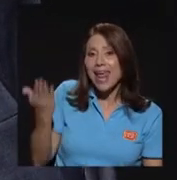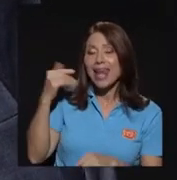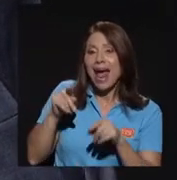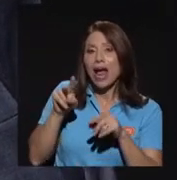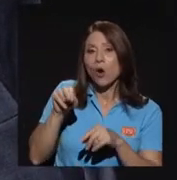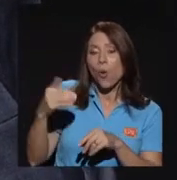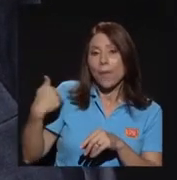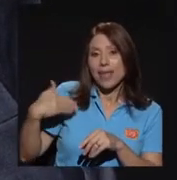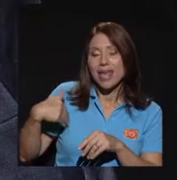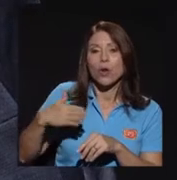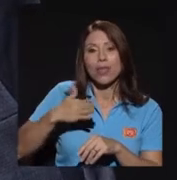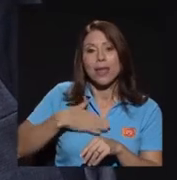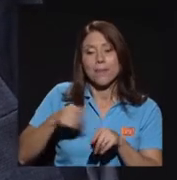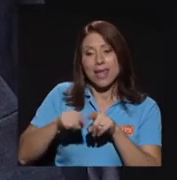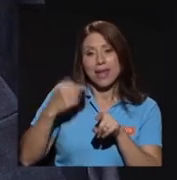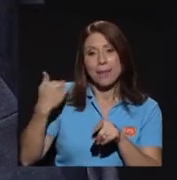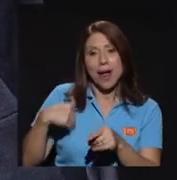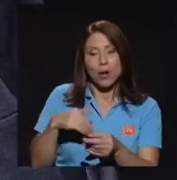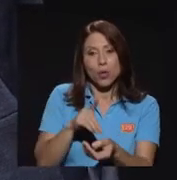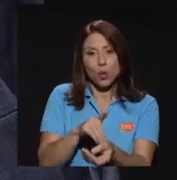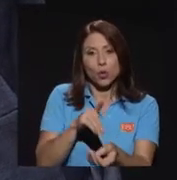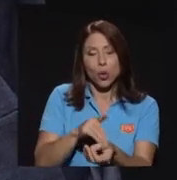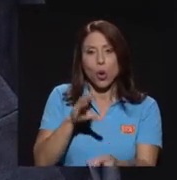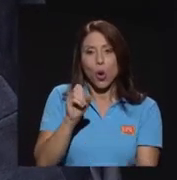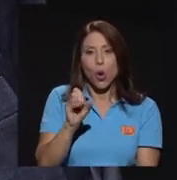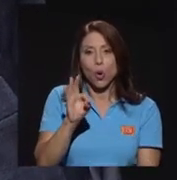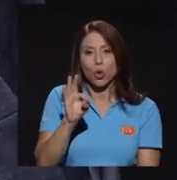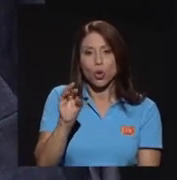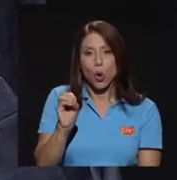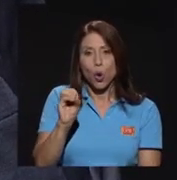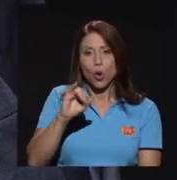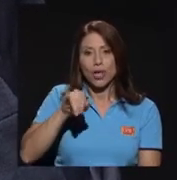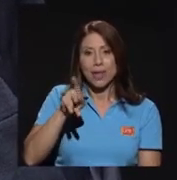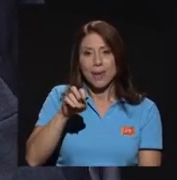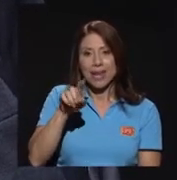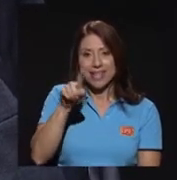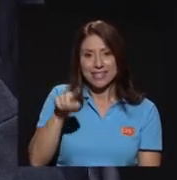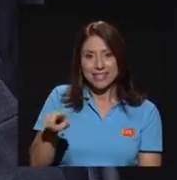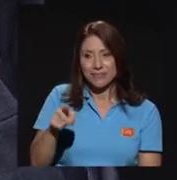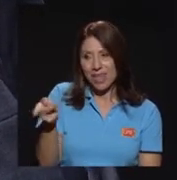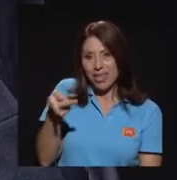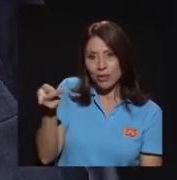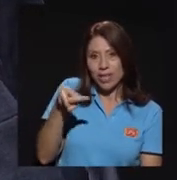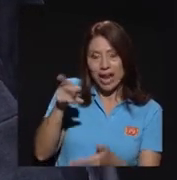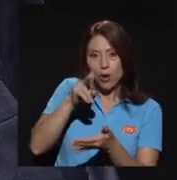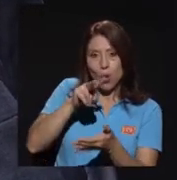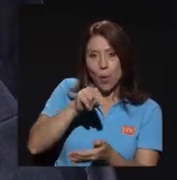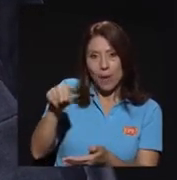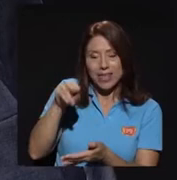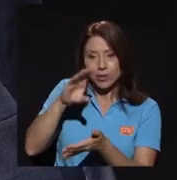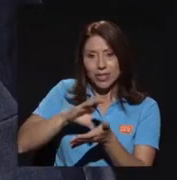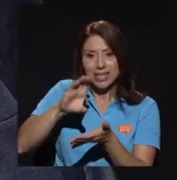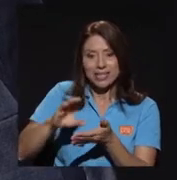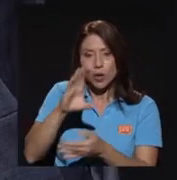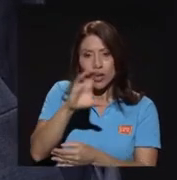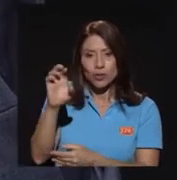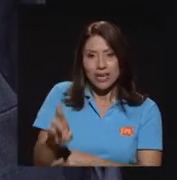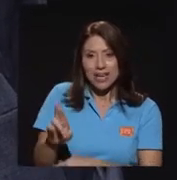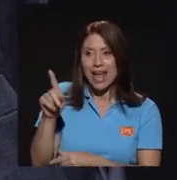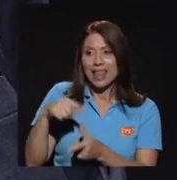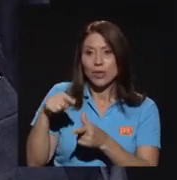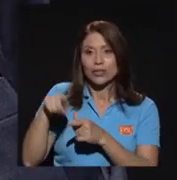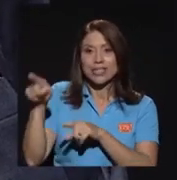otros jóvenes que los del doctor este liceo costa rica entonces llegaba a casa a jugar básquetbol